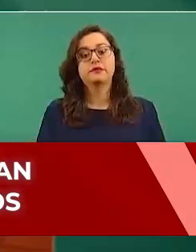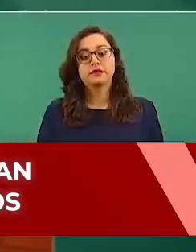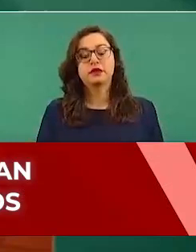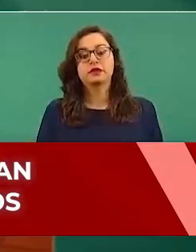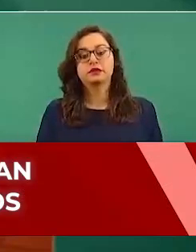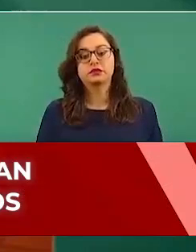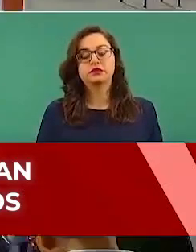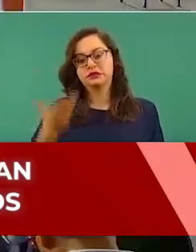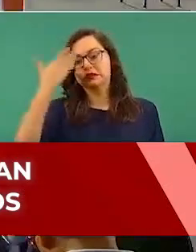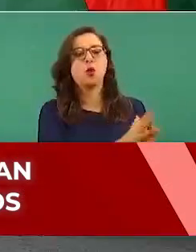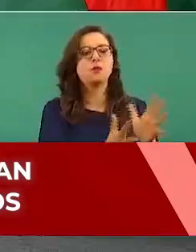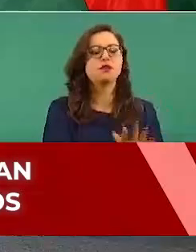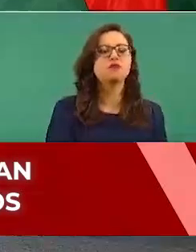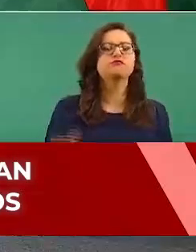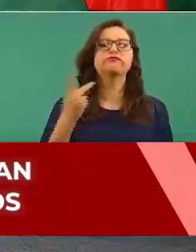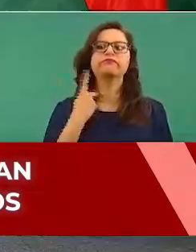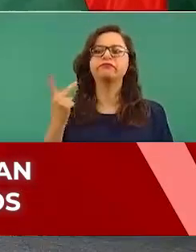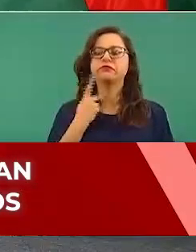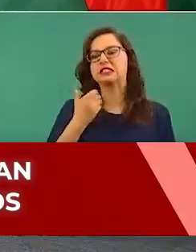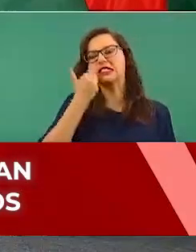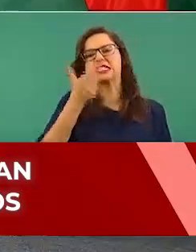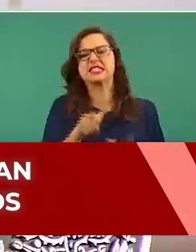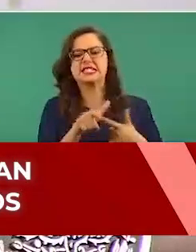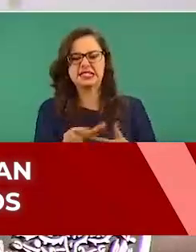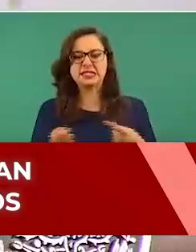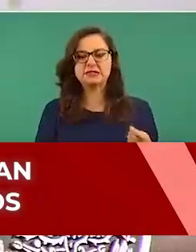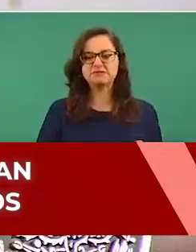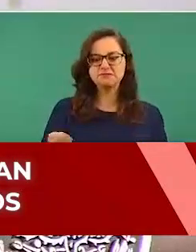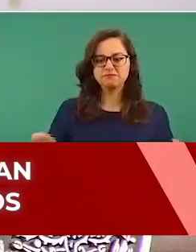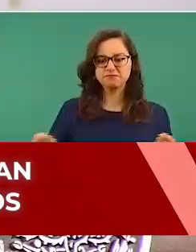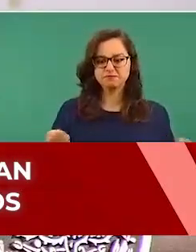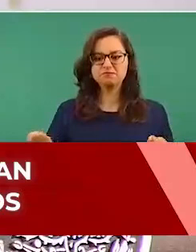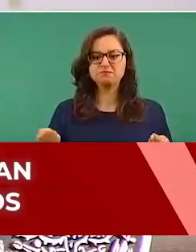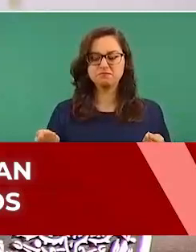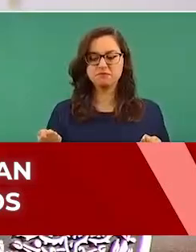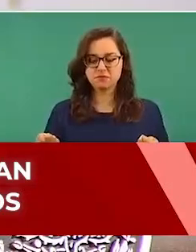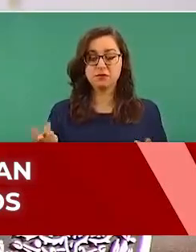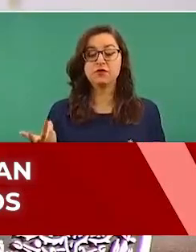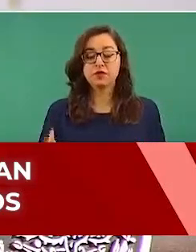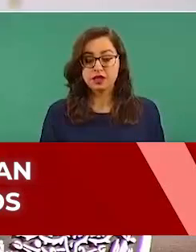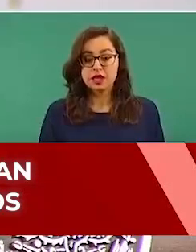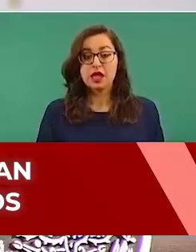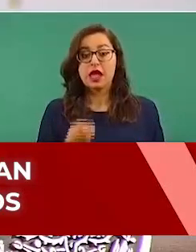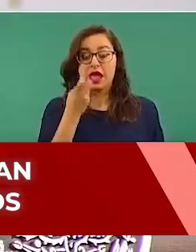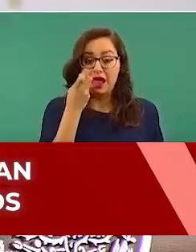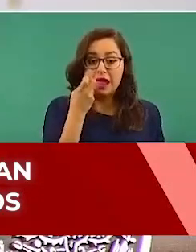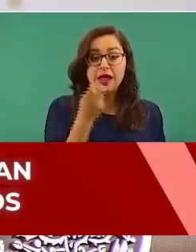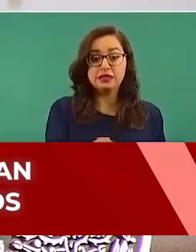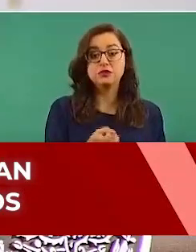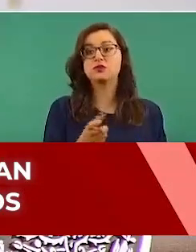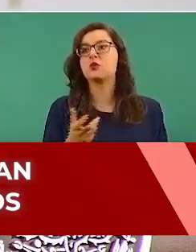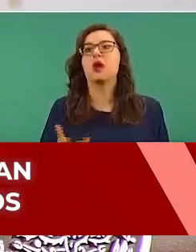la delincuencia de cuello blanco. Como ocurre con la incidencia delictiva en general, tanto la cooptación criminal como